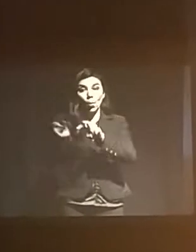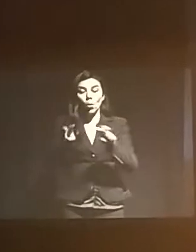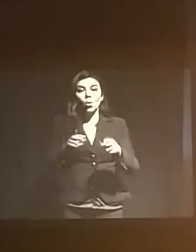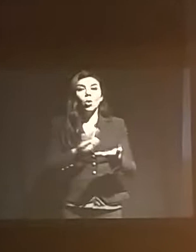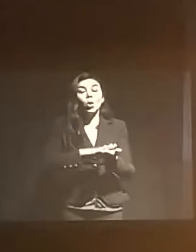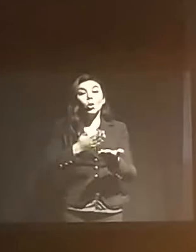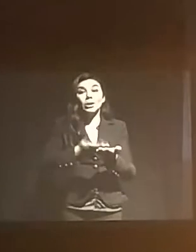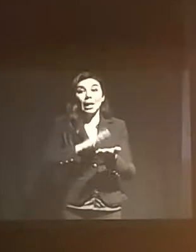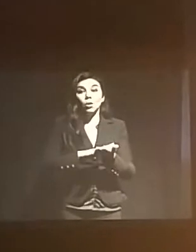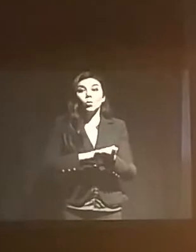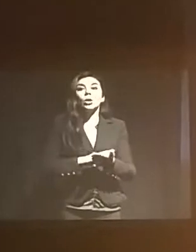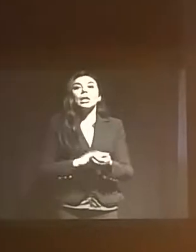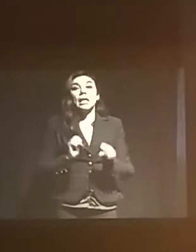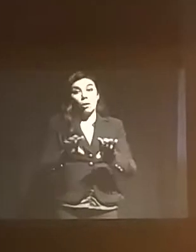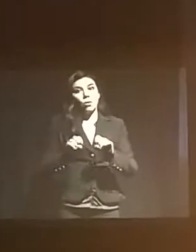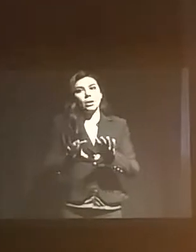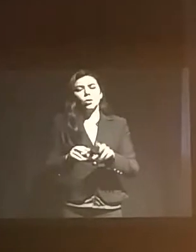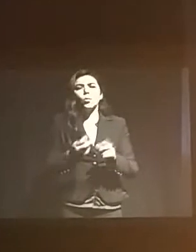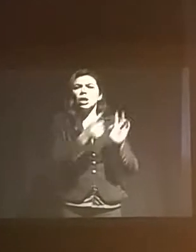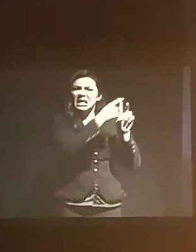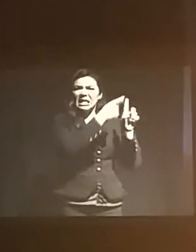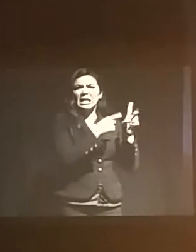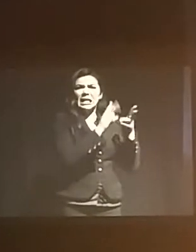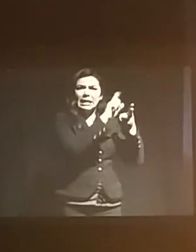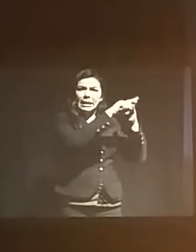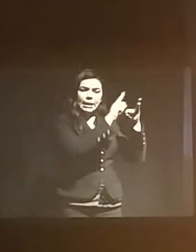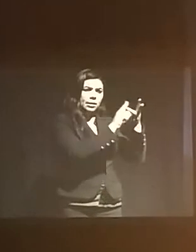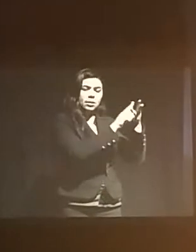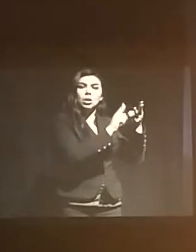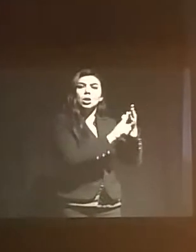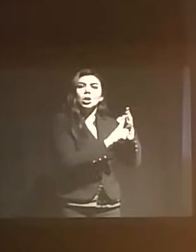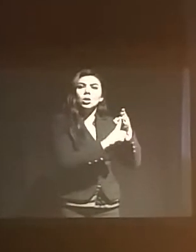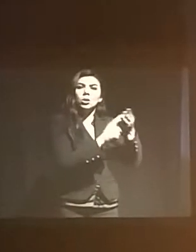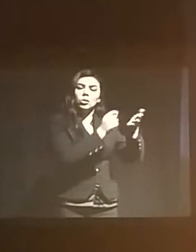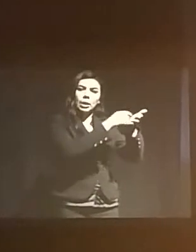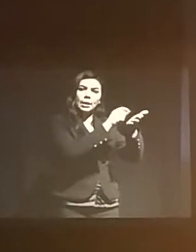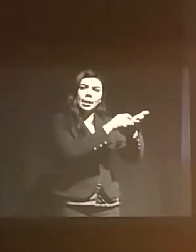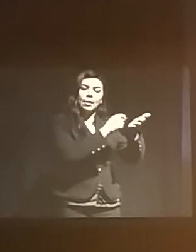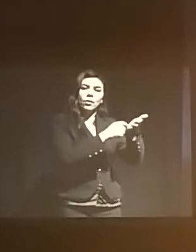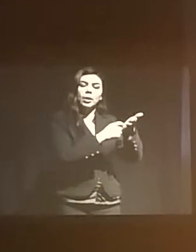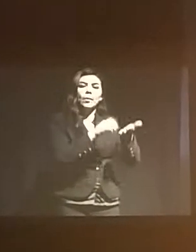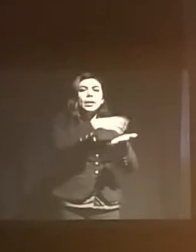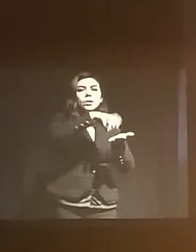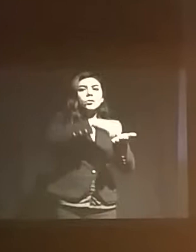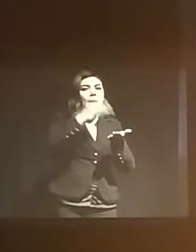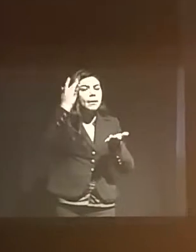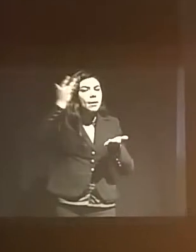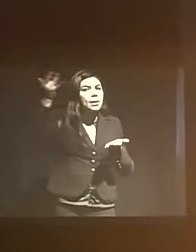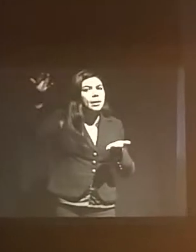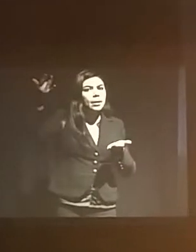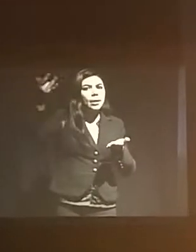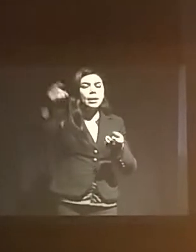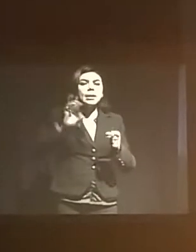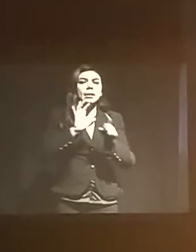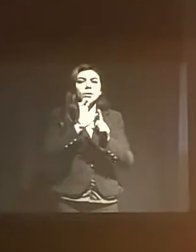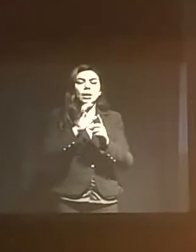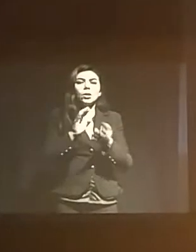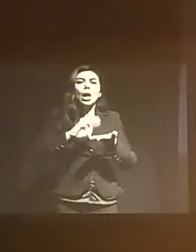educación. ¿Por qué están esas tres marcadas? Porque esos son indicadores para ciudades inteligentes que se están usando en la Comunidad